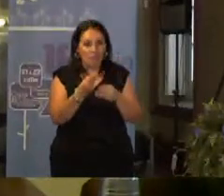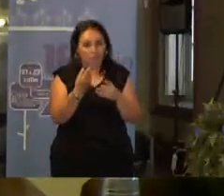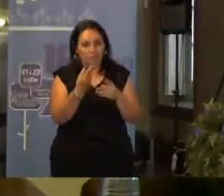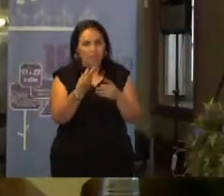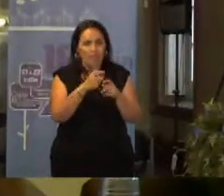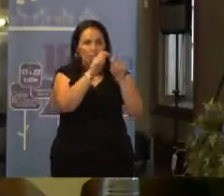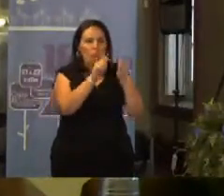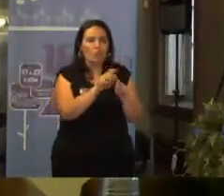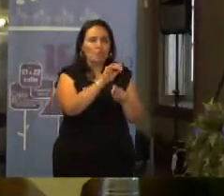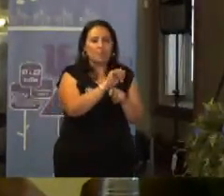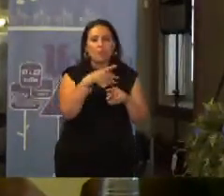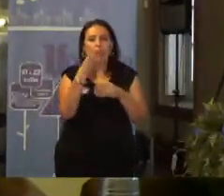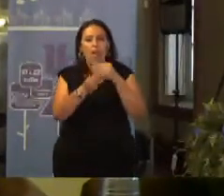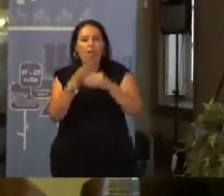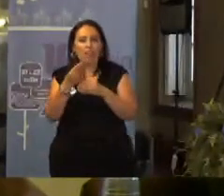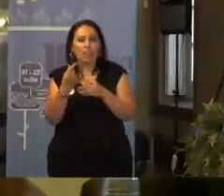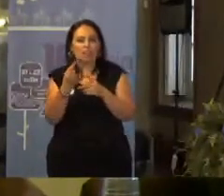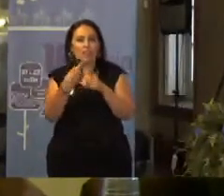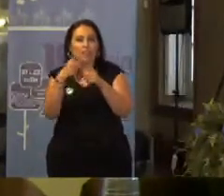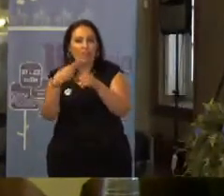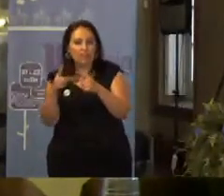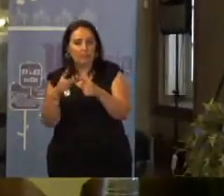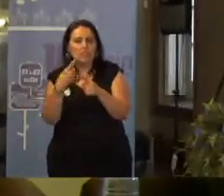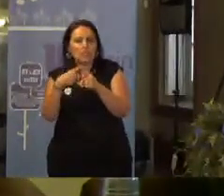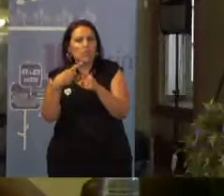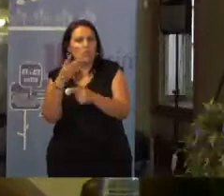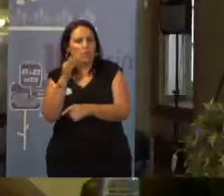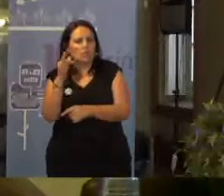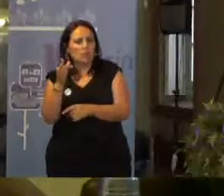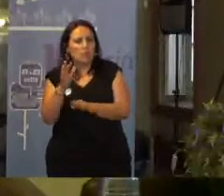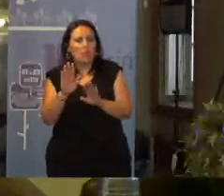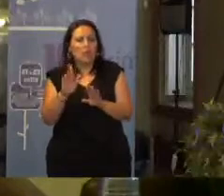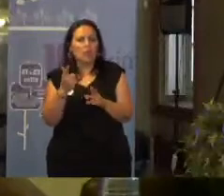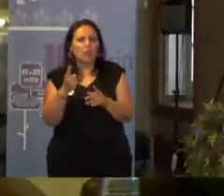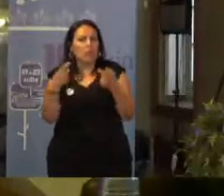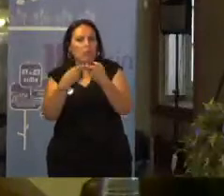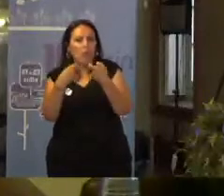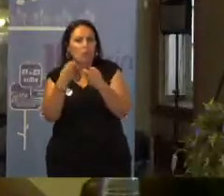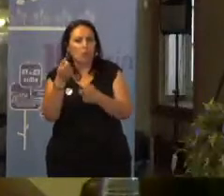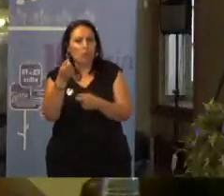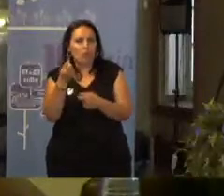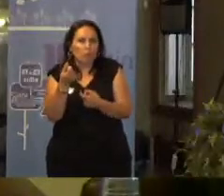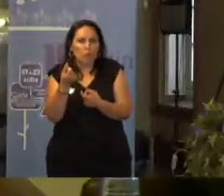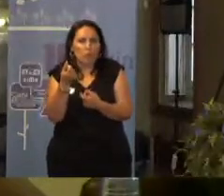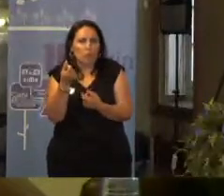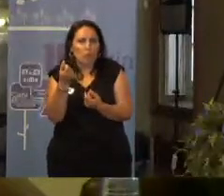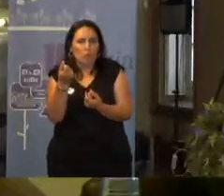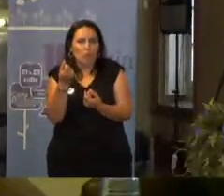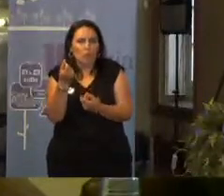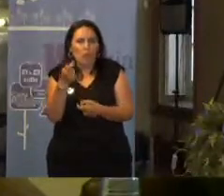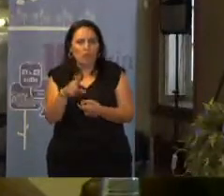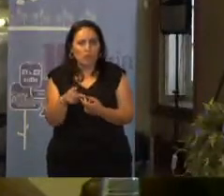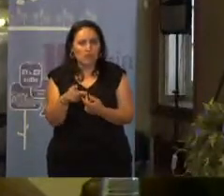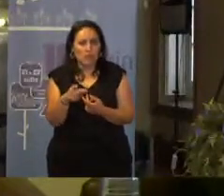que hai matices e que é bo que os haxa. O que non teñen é por que ser confrontos, senón que teñen que ser ou poden